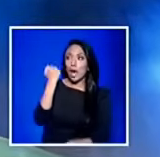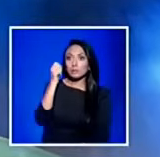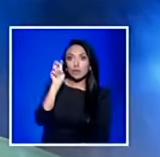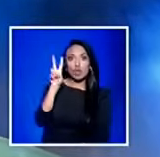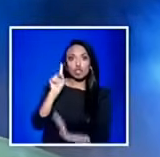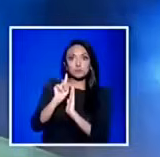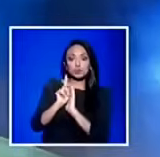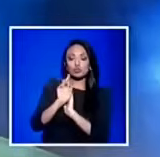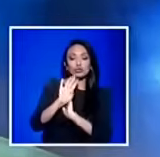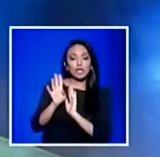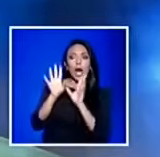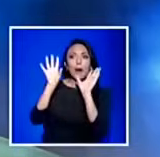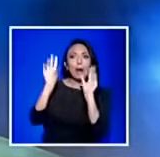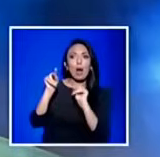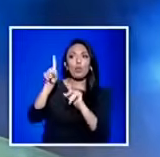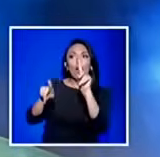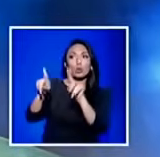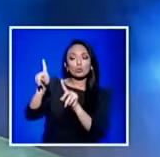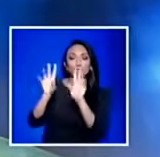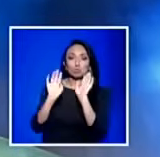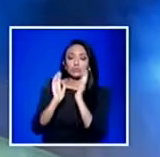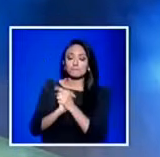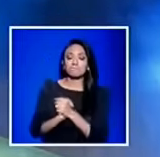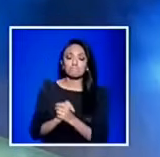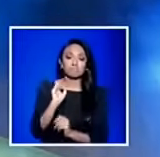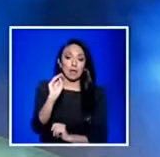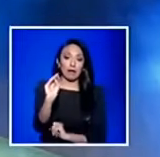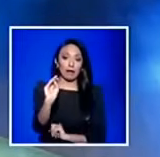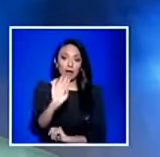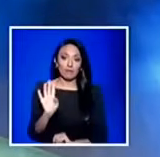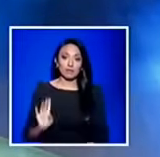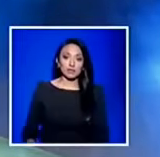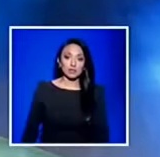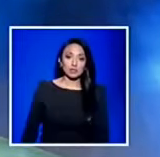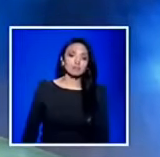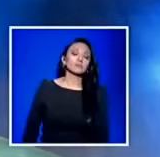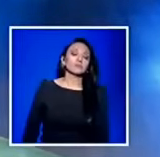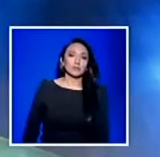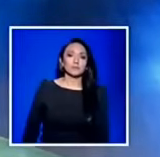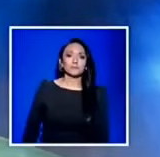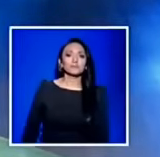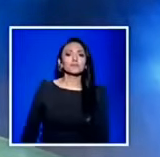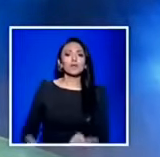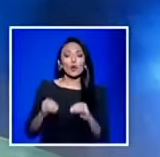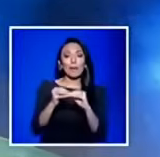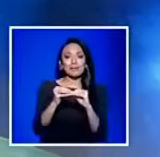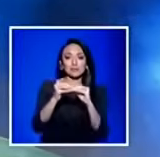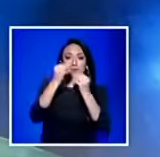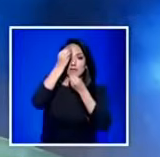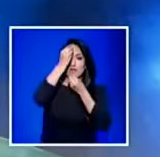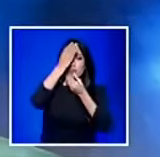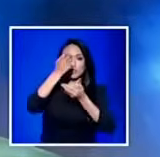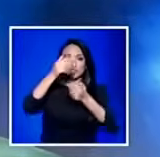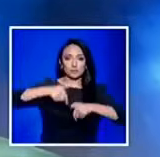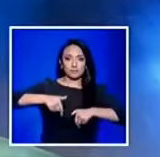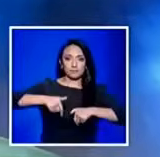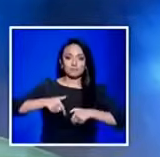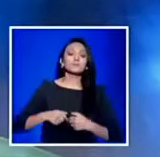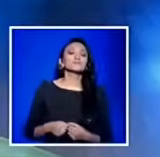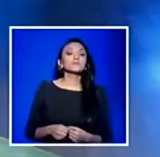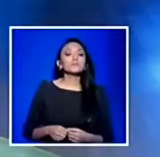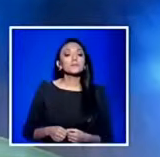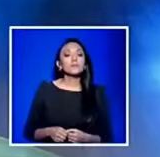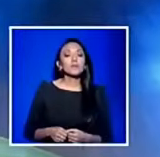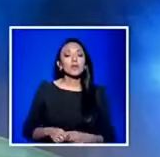comenzaron los cortes en otros sectores de la ciudad. Así que mucha atención, pero tenemos nosotros más información aquí en Televistazo en la comunidad. La